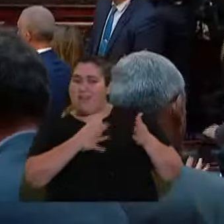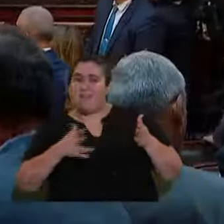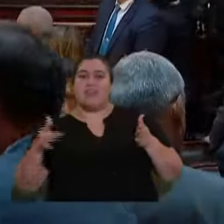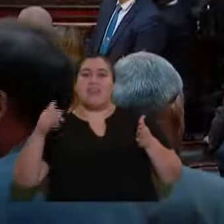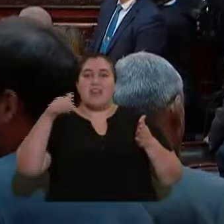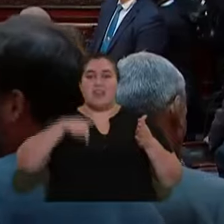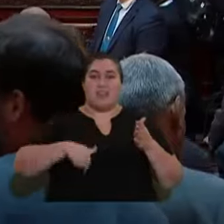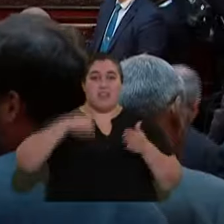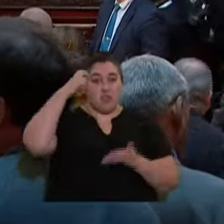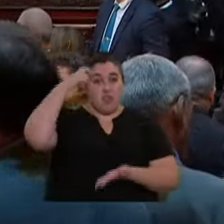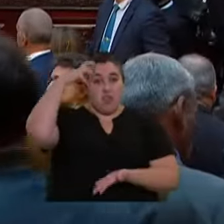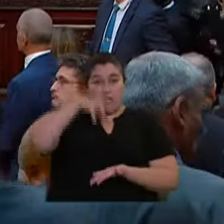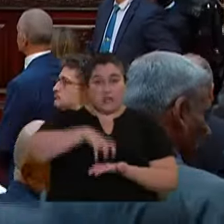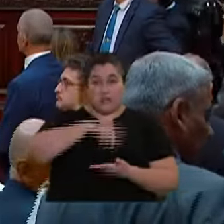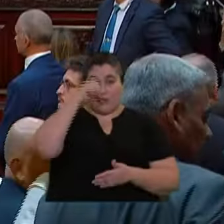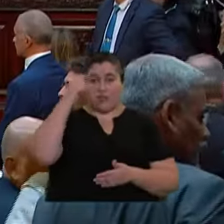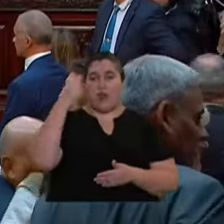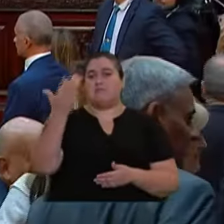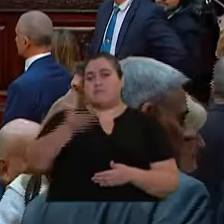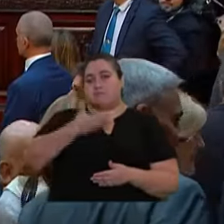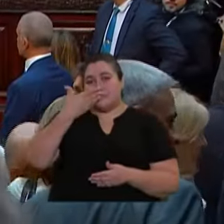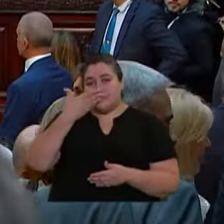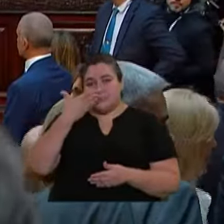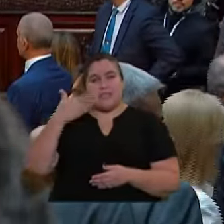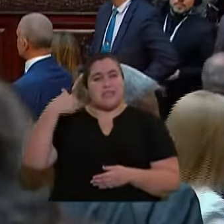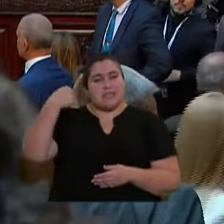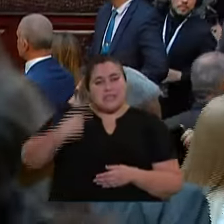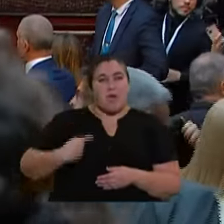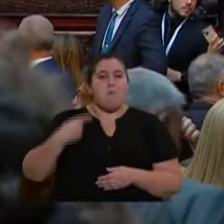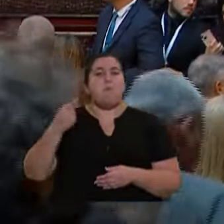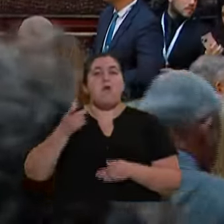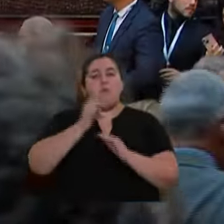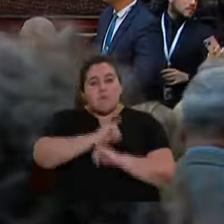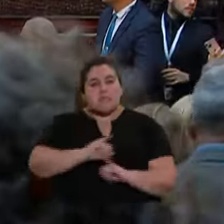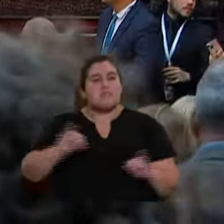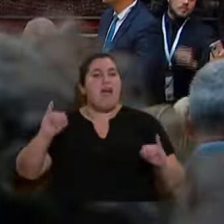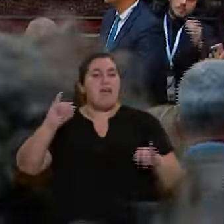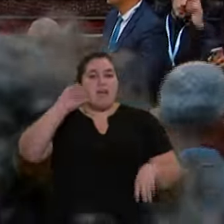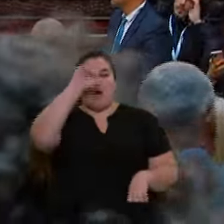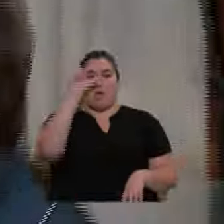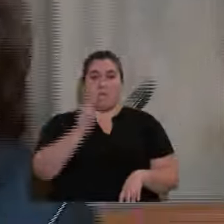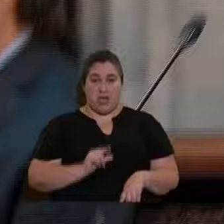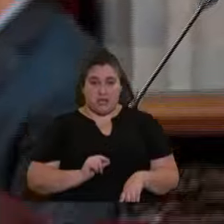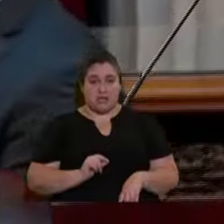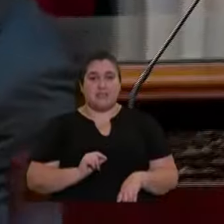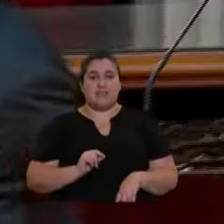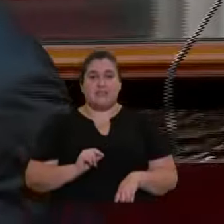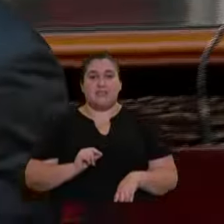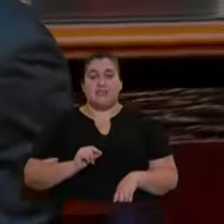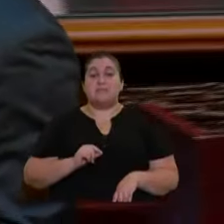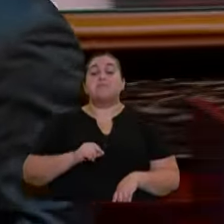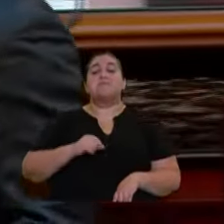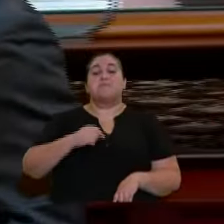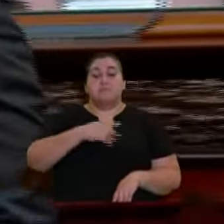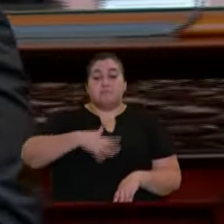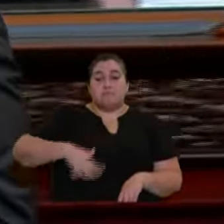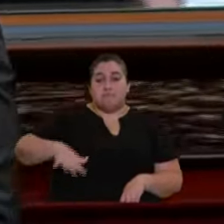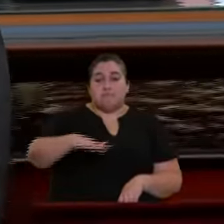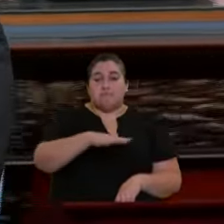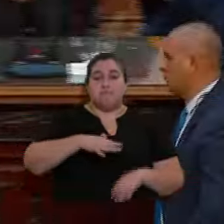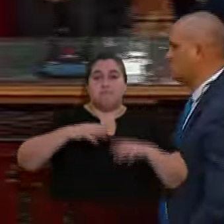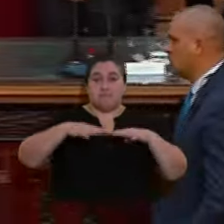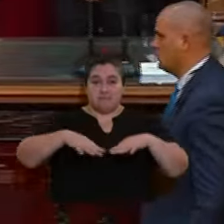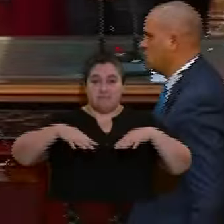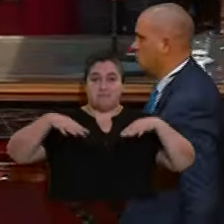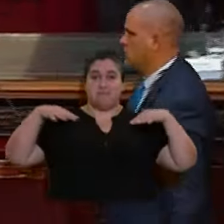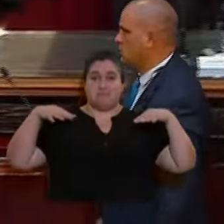Nación, hemos escuchado el tradicional mensaje a todo el país ante la Honorable Asamblea Legislativa